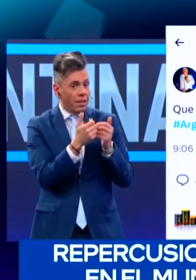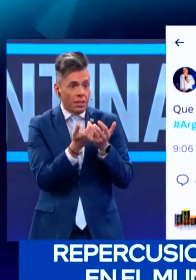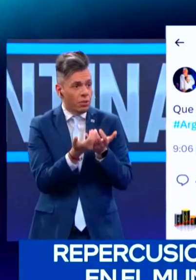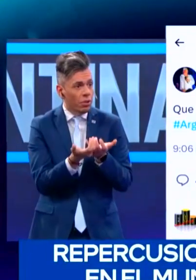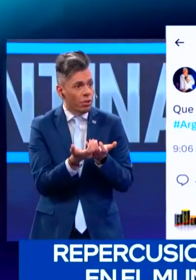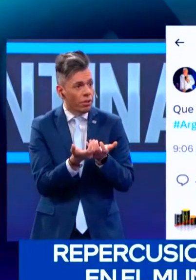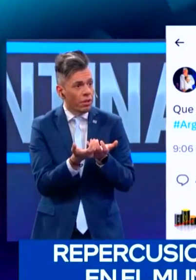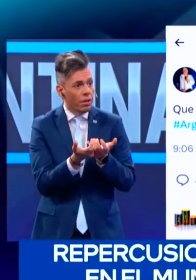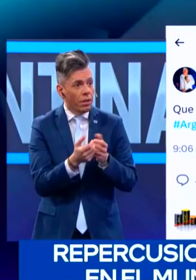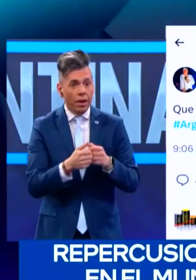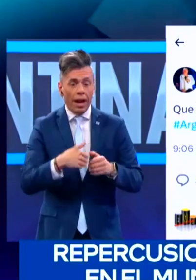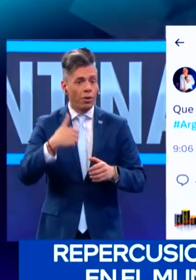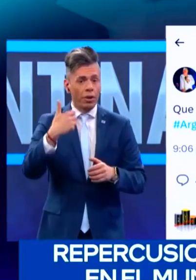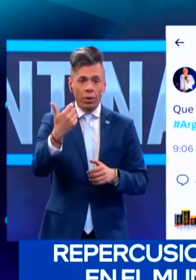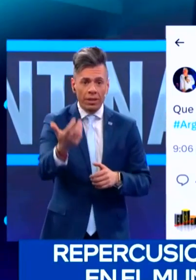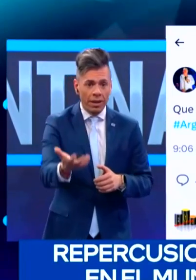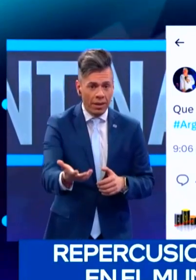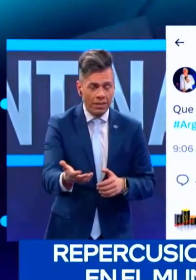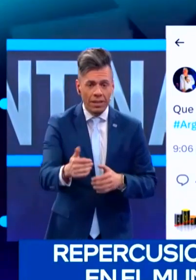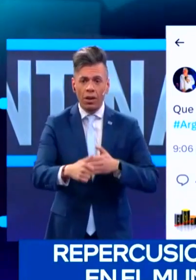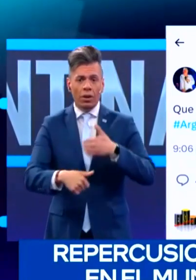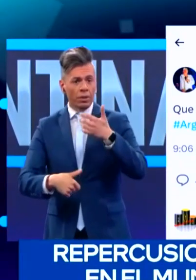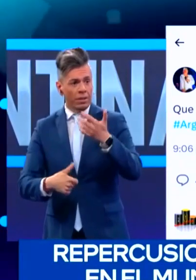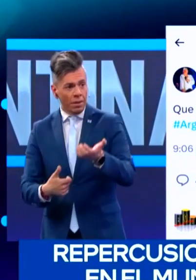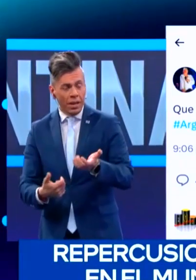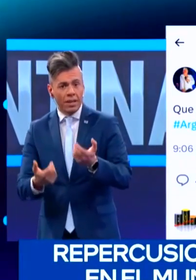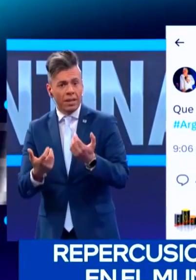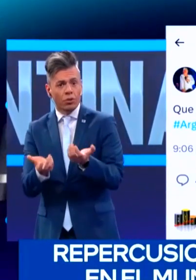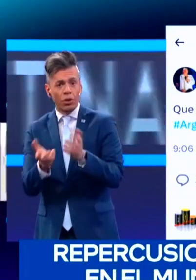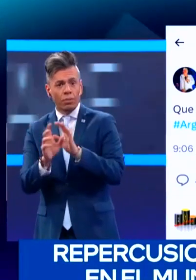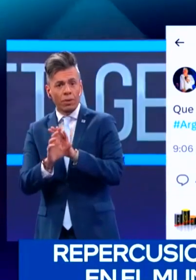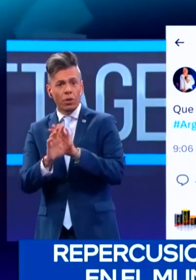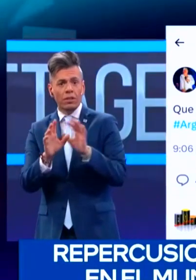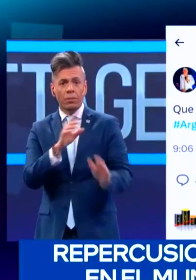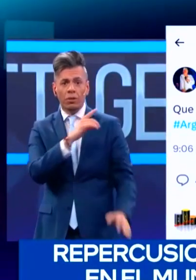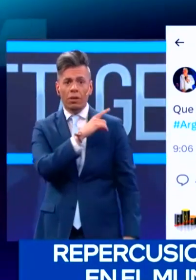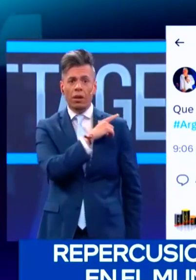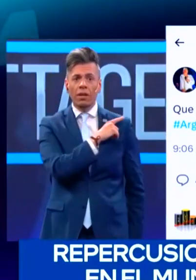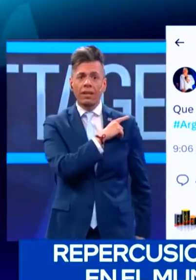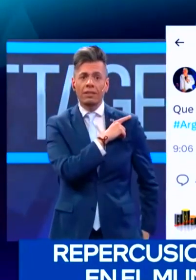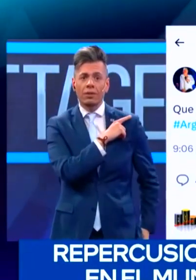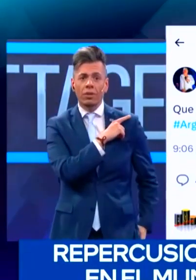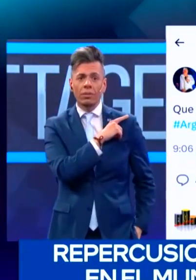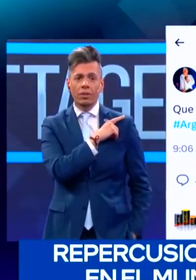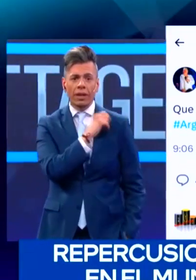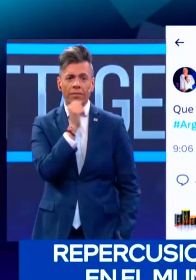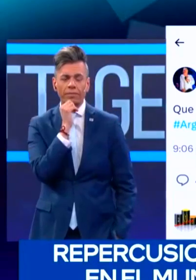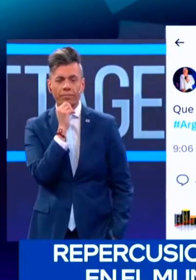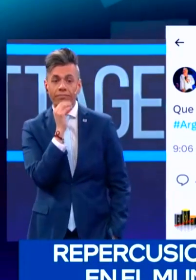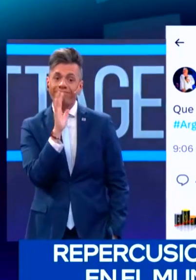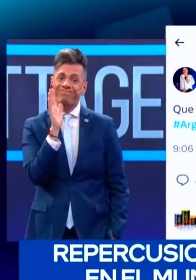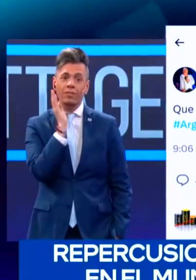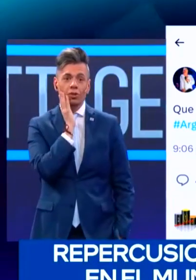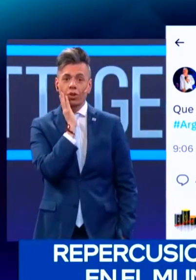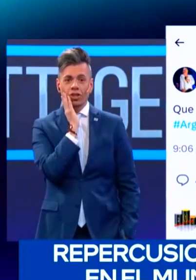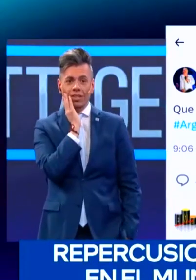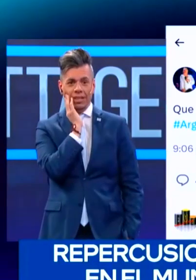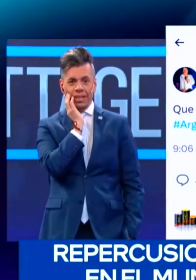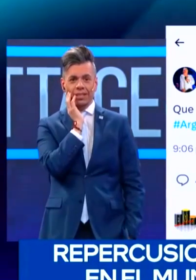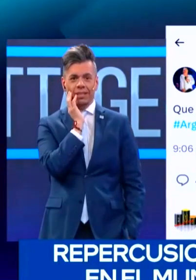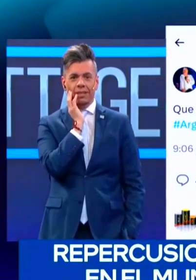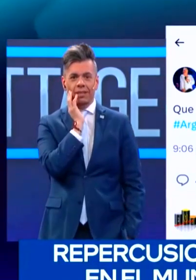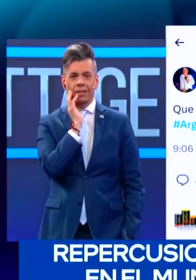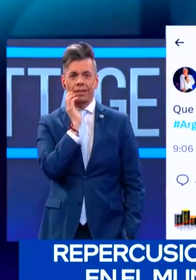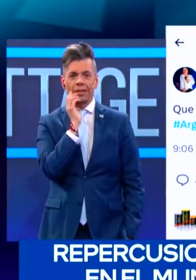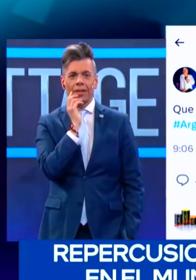Les decían de todo. Votaban a Massa y a los que votaban a Milei. Yo vi violencia por todos lados. Este es el tuit de Ricardo Montaner. Exactamente. No sé si